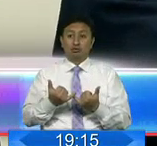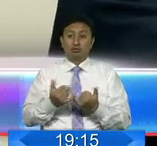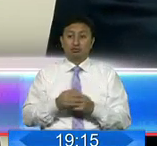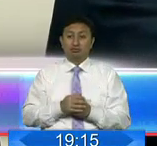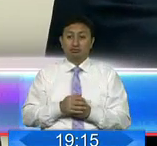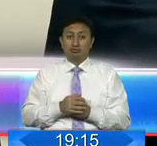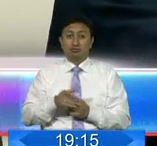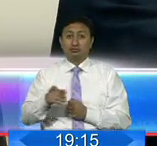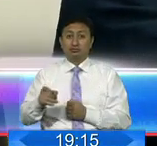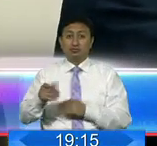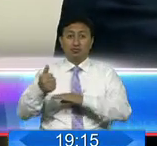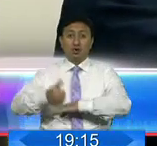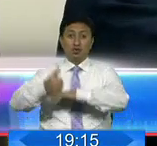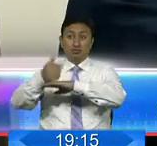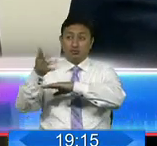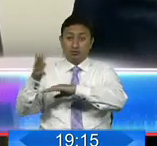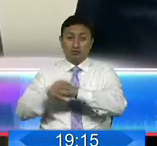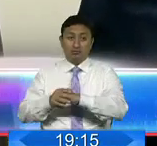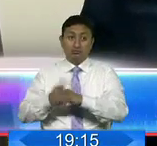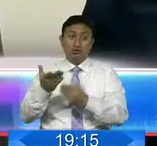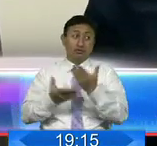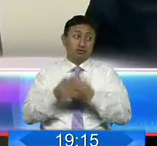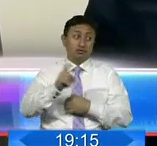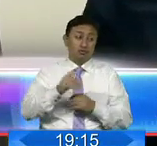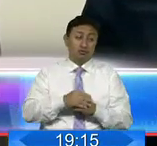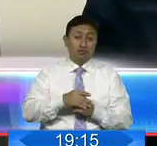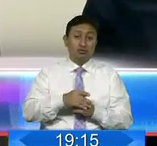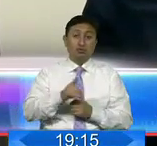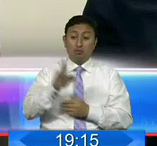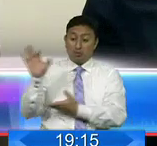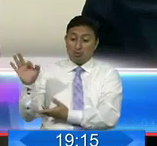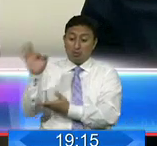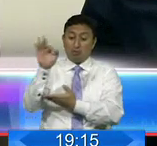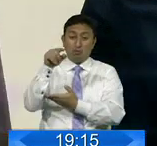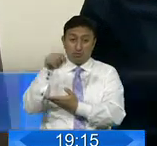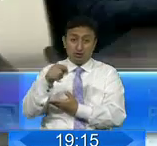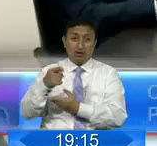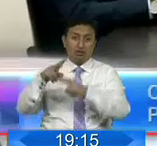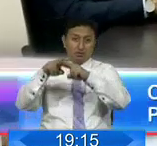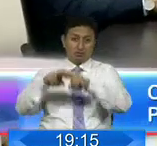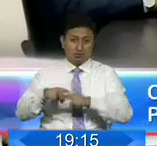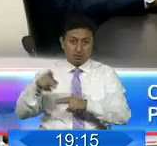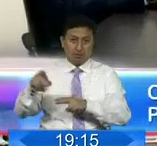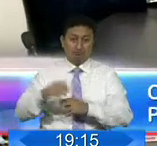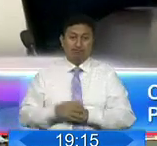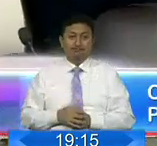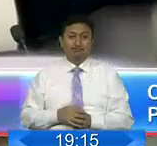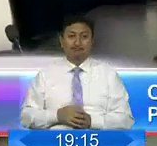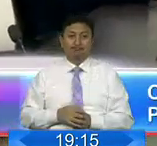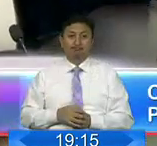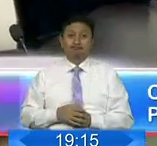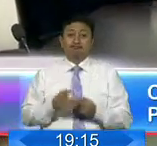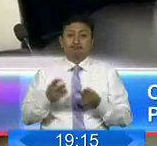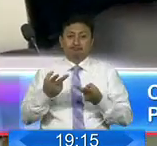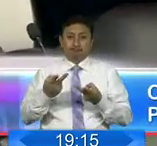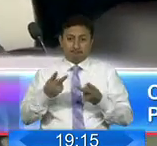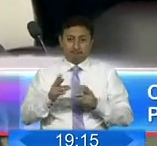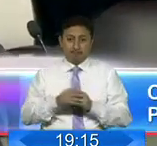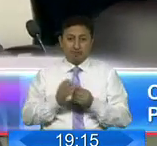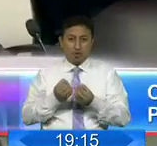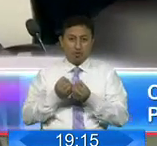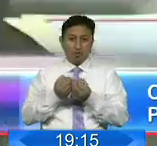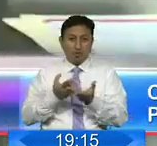sin liquidador. Habría que designar a una persona que se haga cargo de la liquidación de la superintendencia. También se dio a conocer el informe